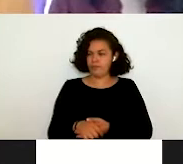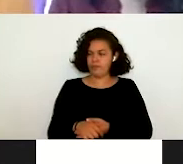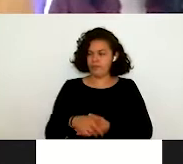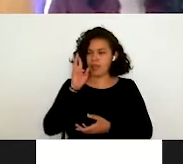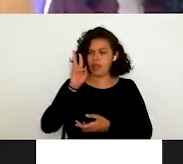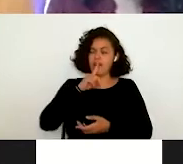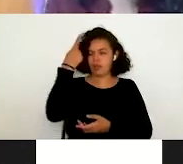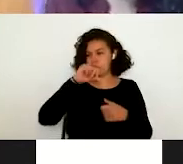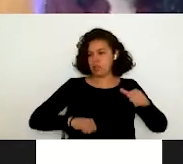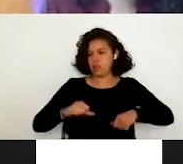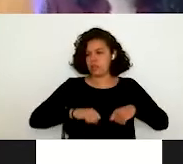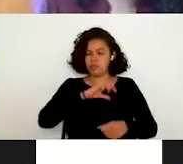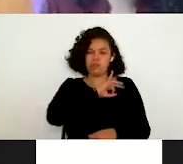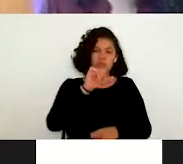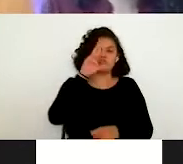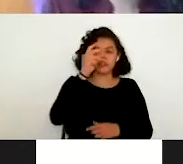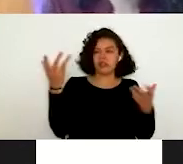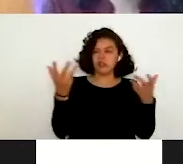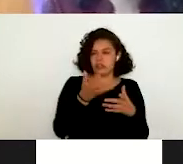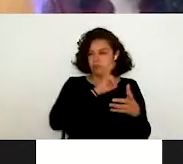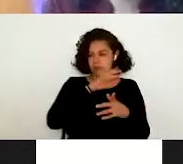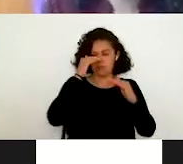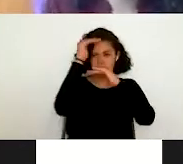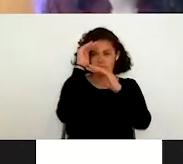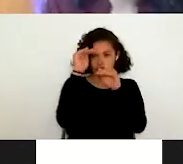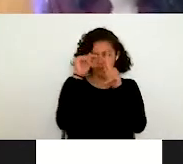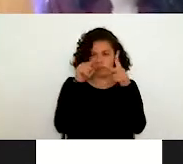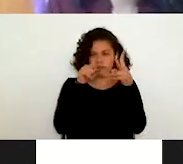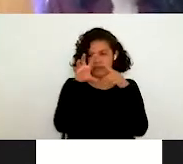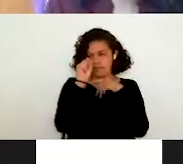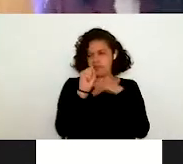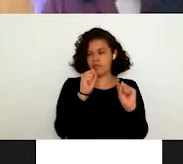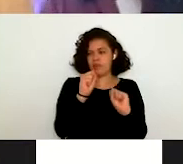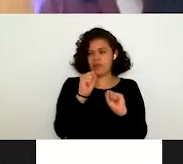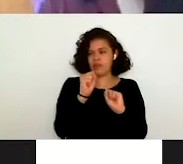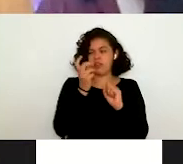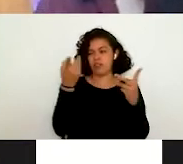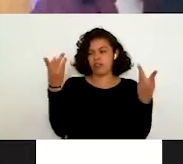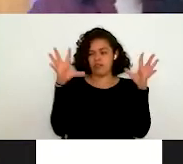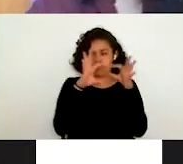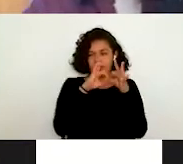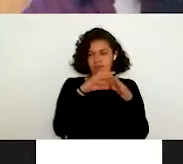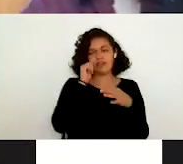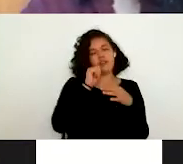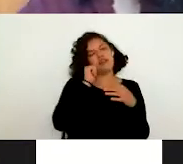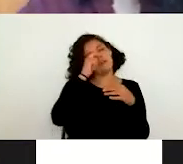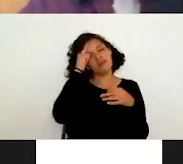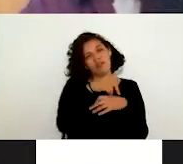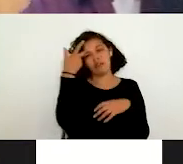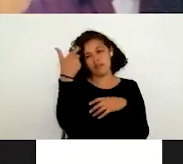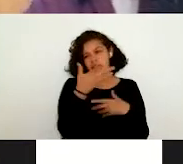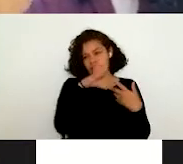no hacer. Delimitar los alcances y la cobertura está relacionado siempre también con los recursos